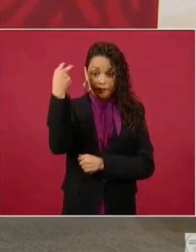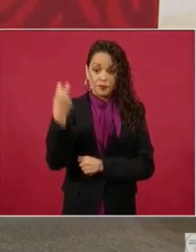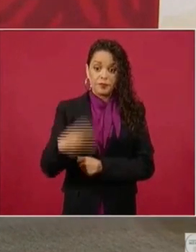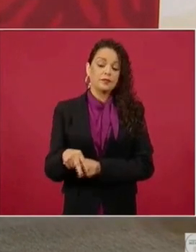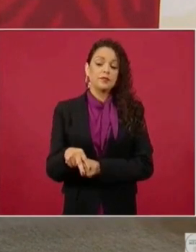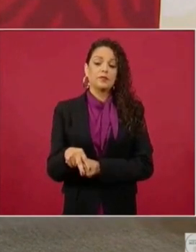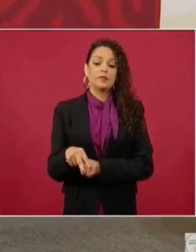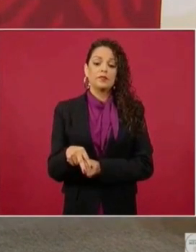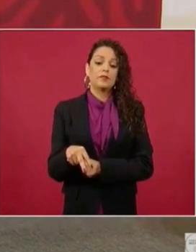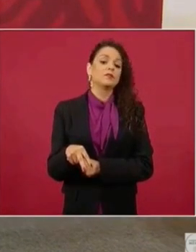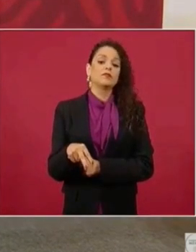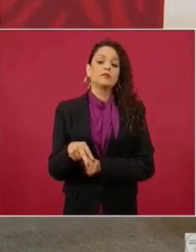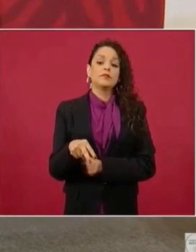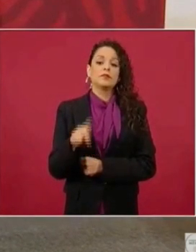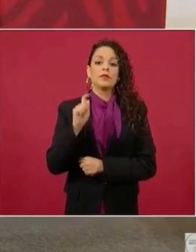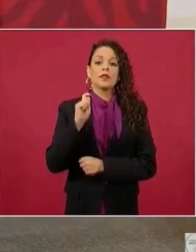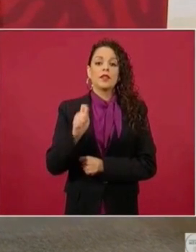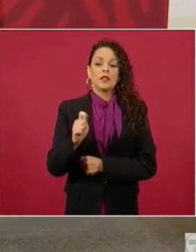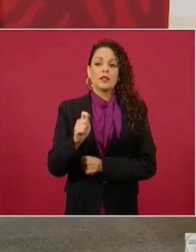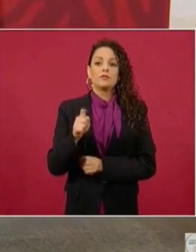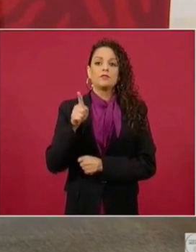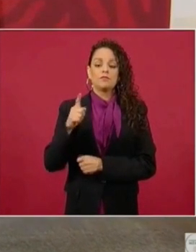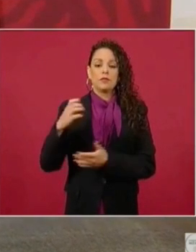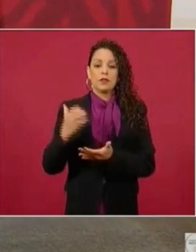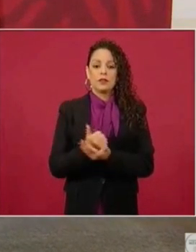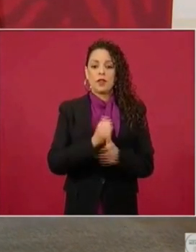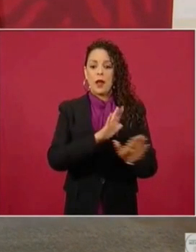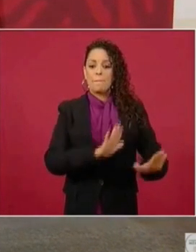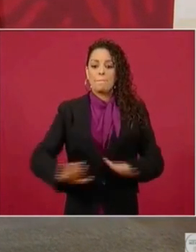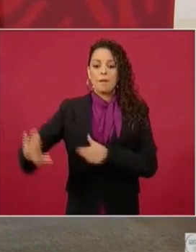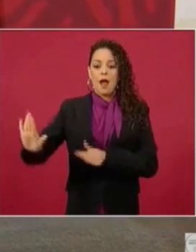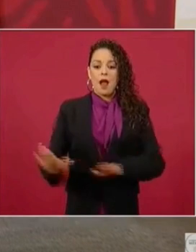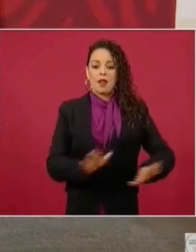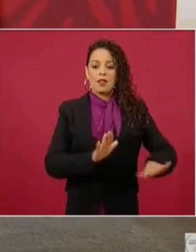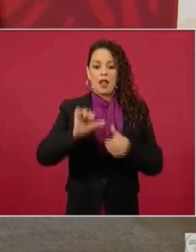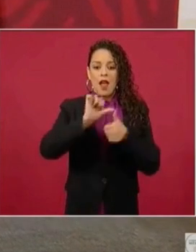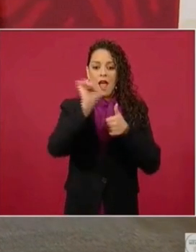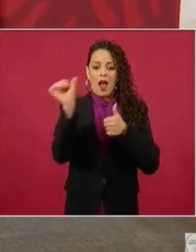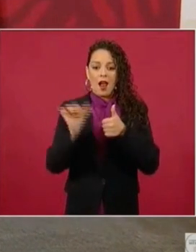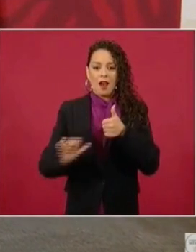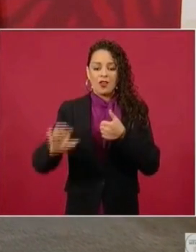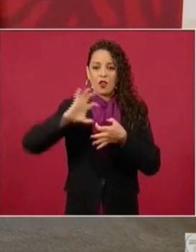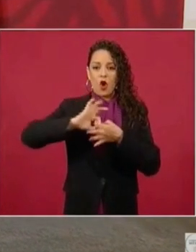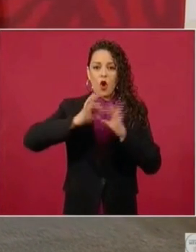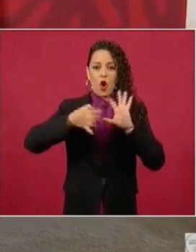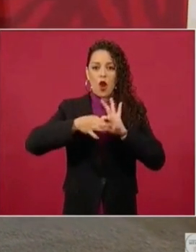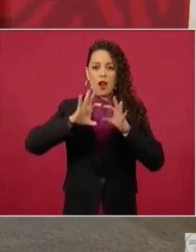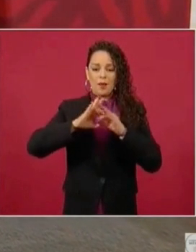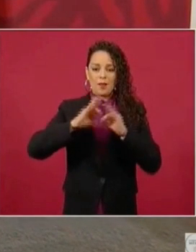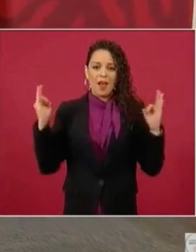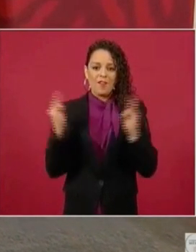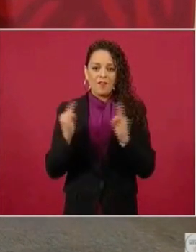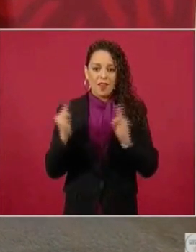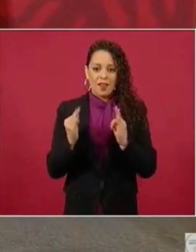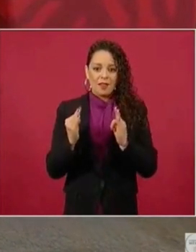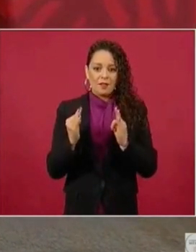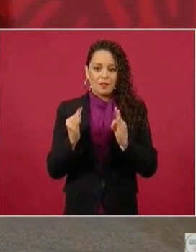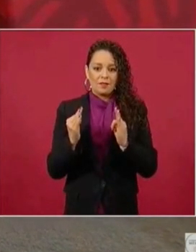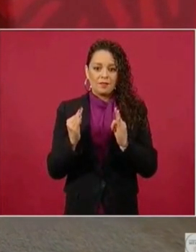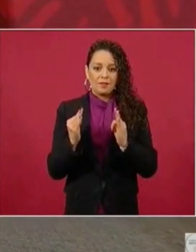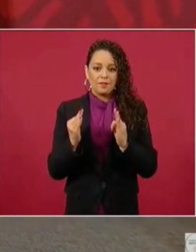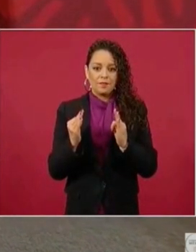en una final de patinaje artístico en las Olimpiadas de Invierno de Beijing.